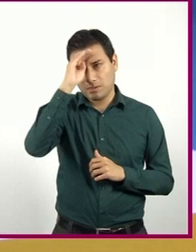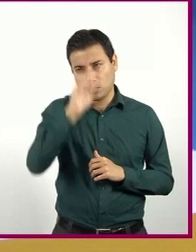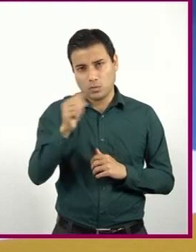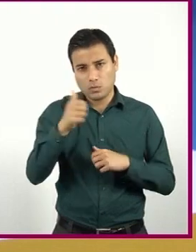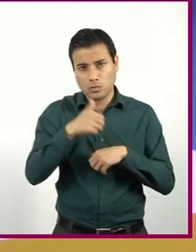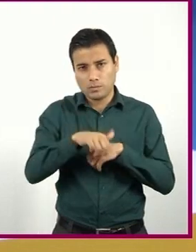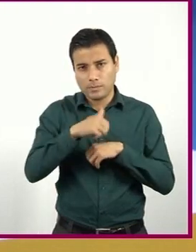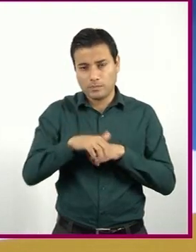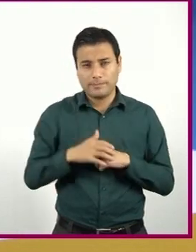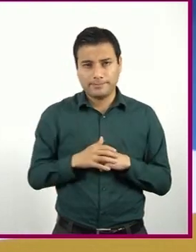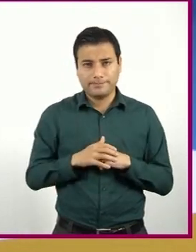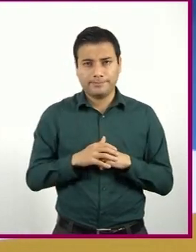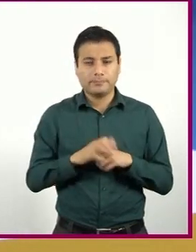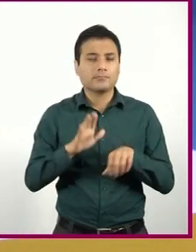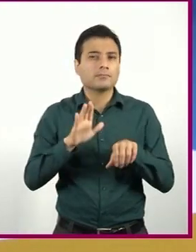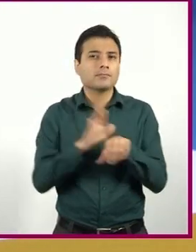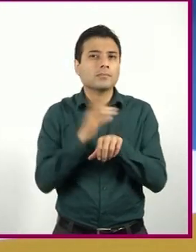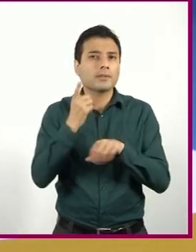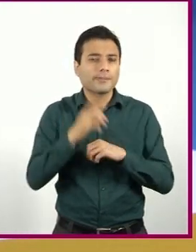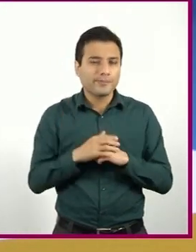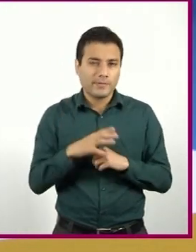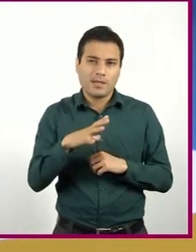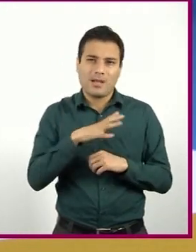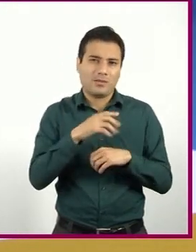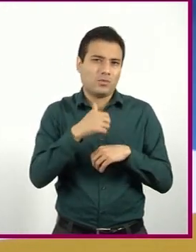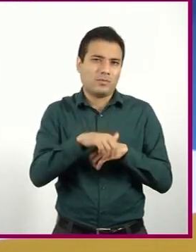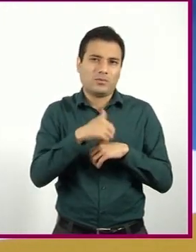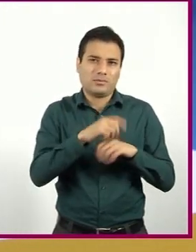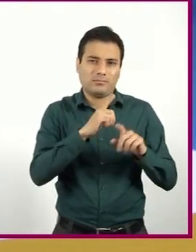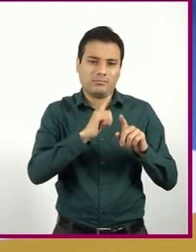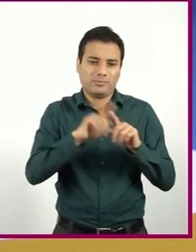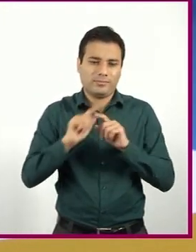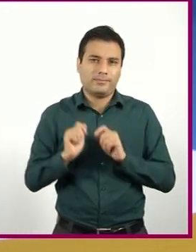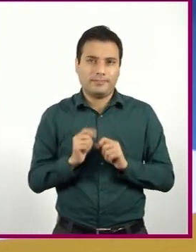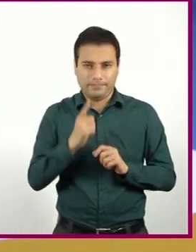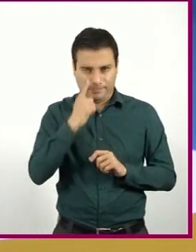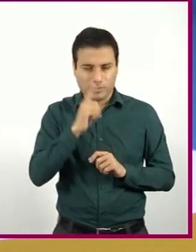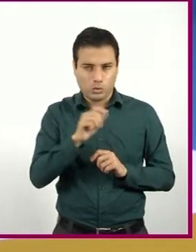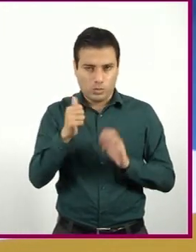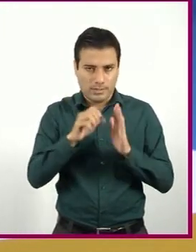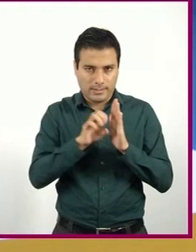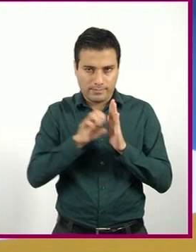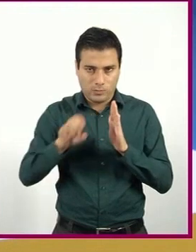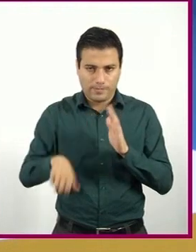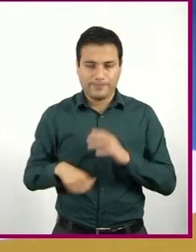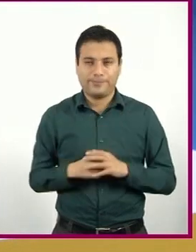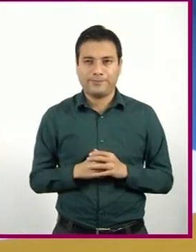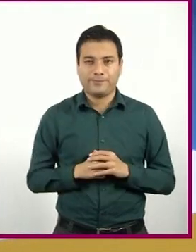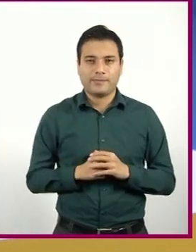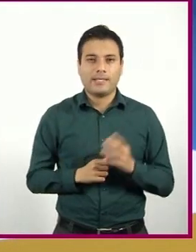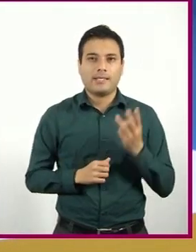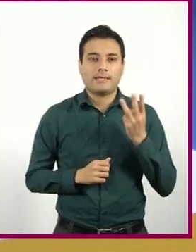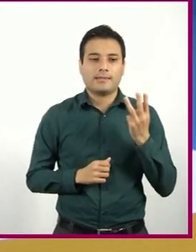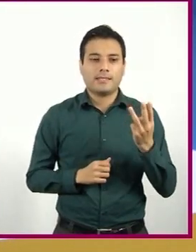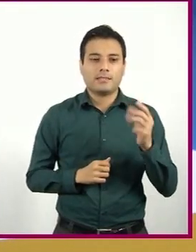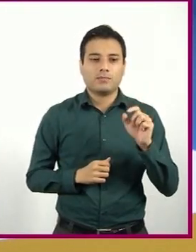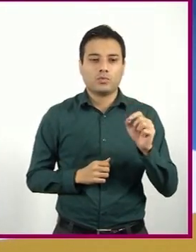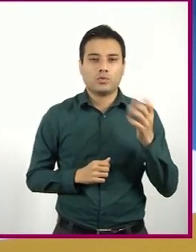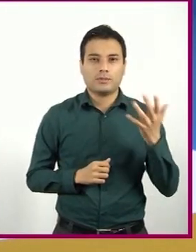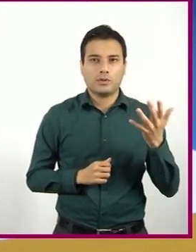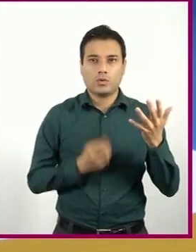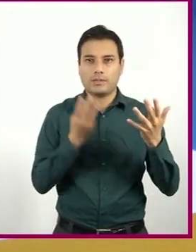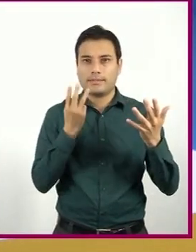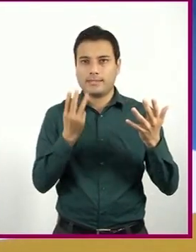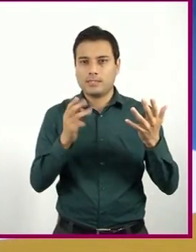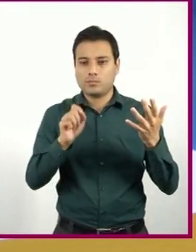número, ya que pudimos observar que existen muchos más. Vamos con otro par de números, 3.5 y